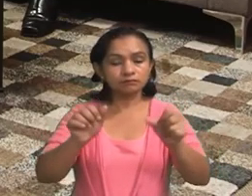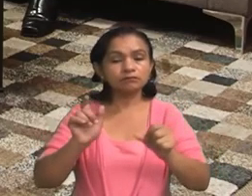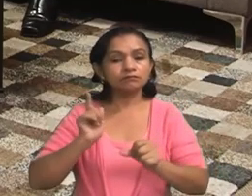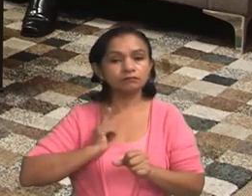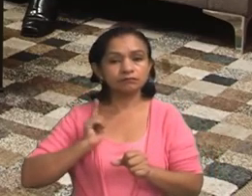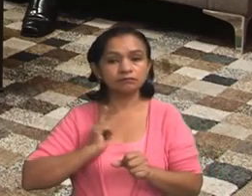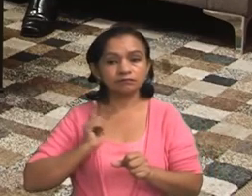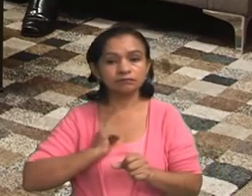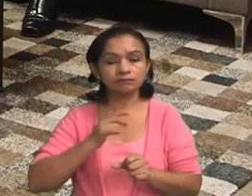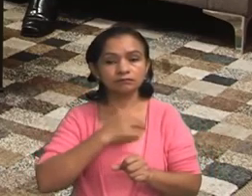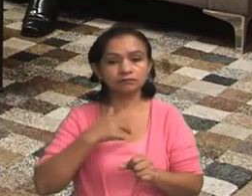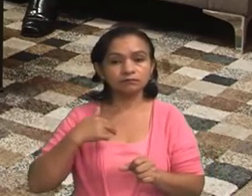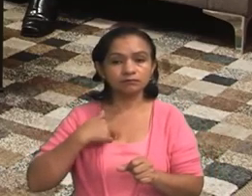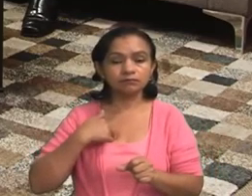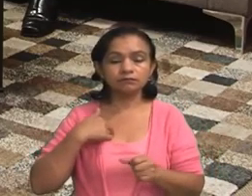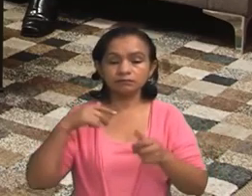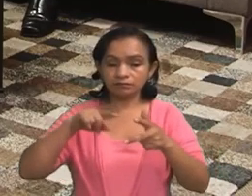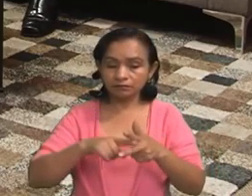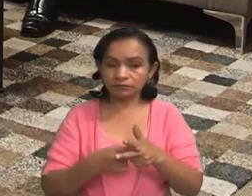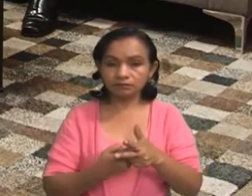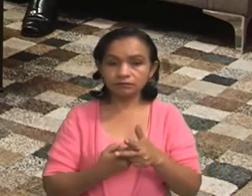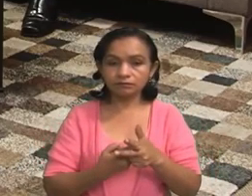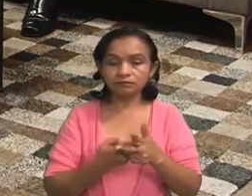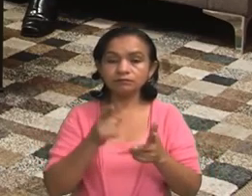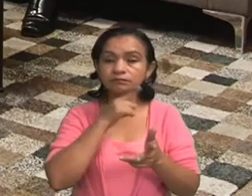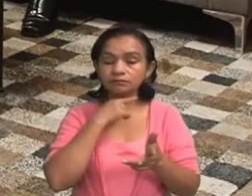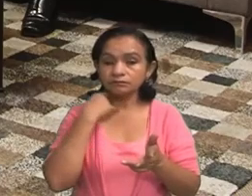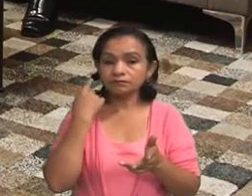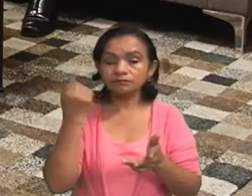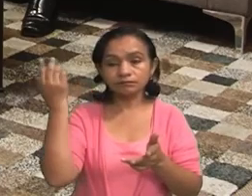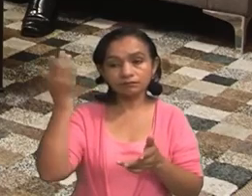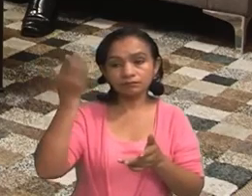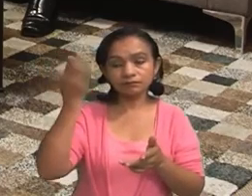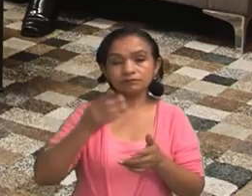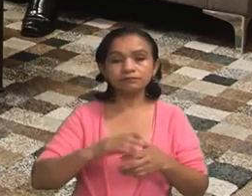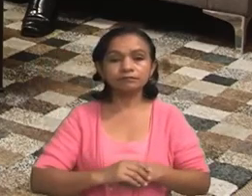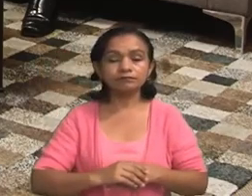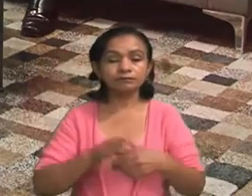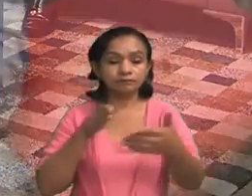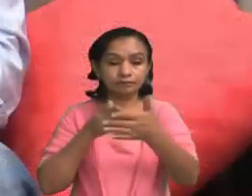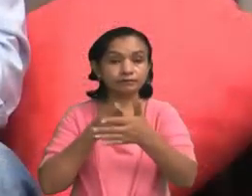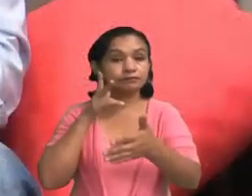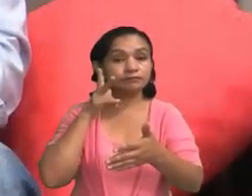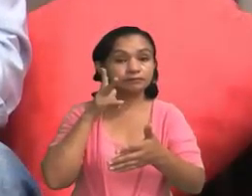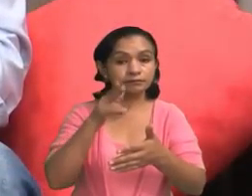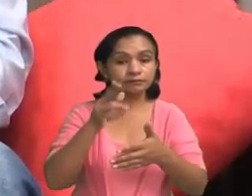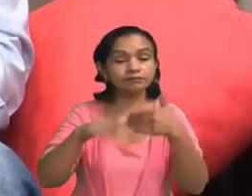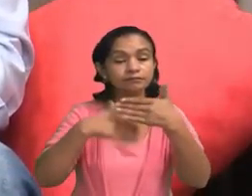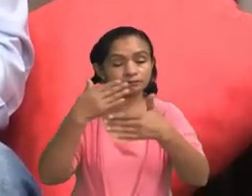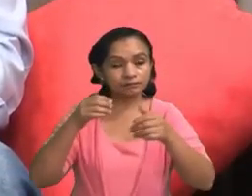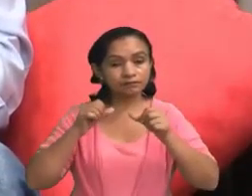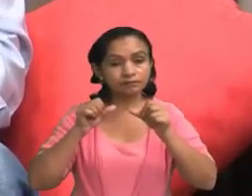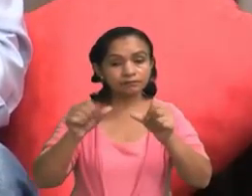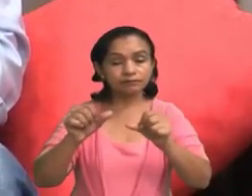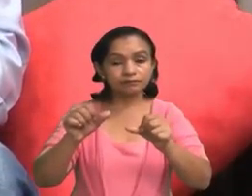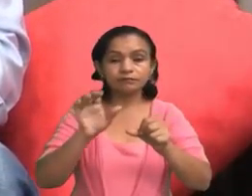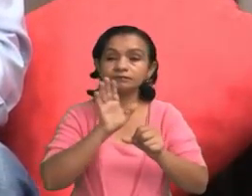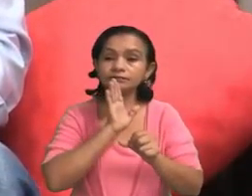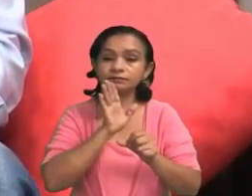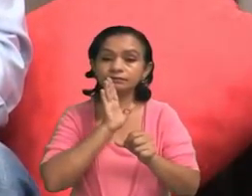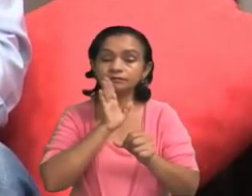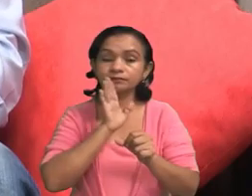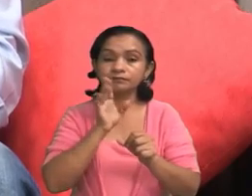también han socializado a partir de la realización de este congreso. Así es. Hacemos una breve pausa, pero ya volvemos. Hoy conversamos